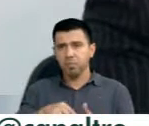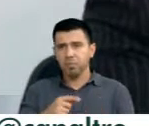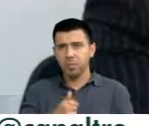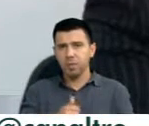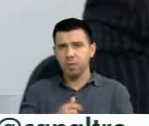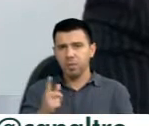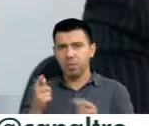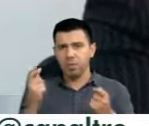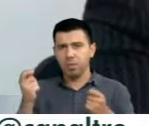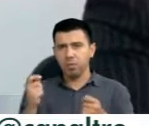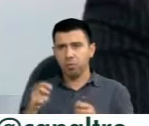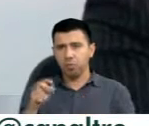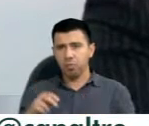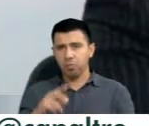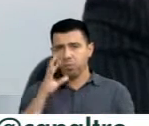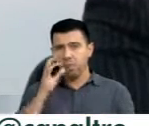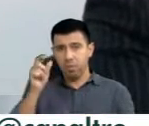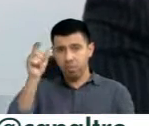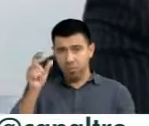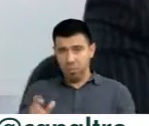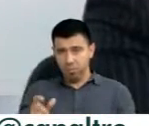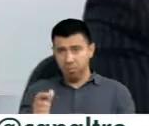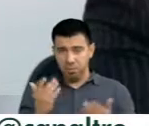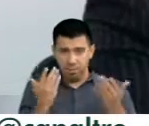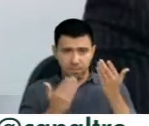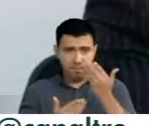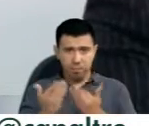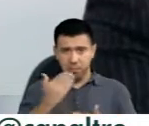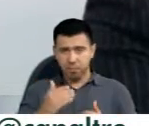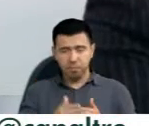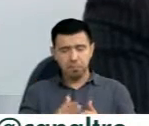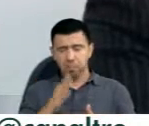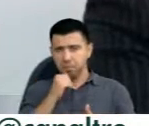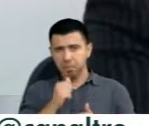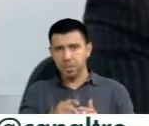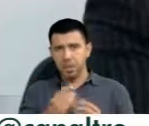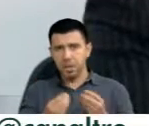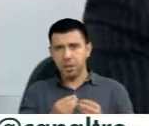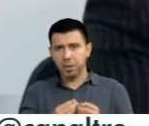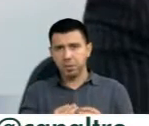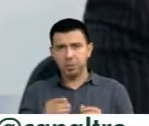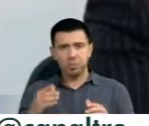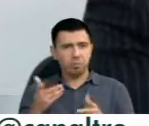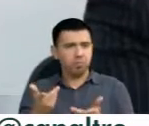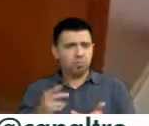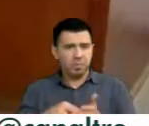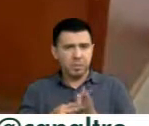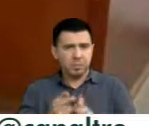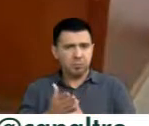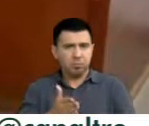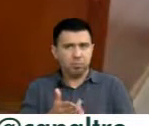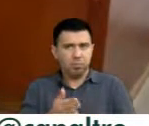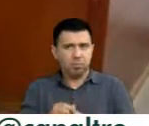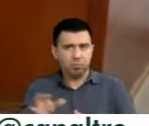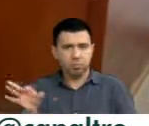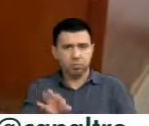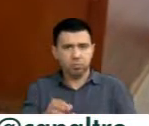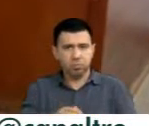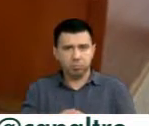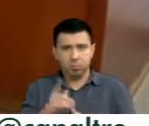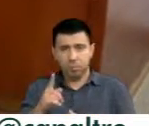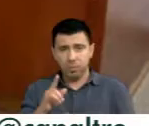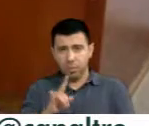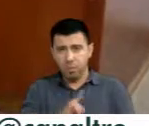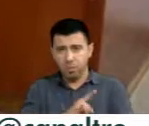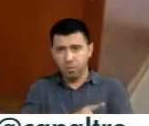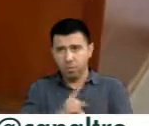control. Núñez no realizó los estudios de prefactibilidad para la ejecución del convenio. Hoy se llevó a cabo la audiencia pública de